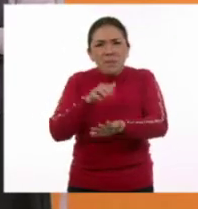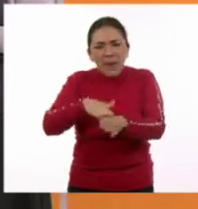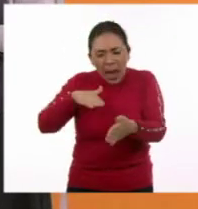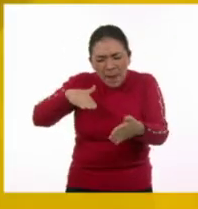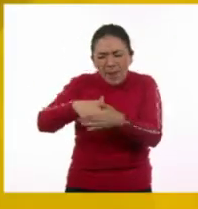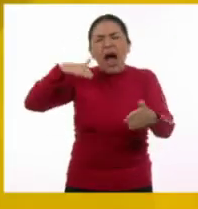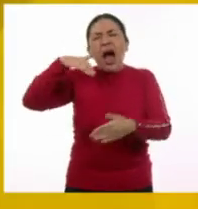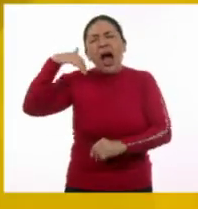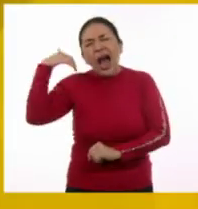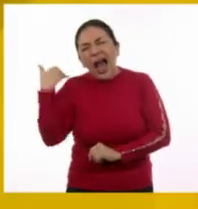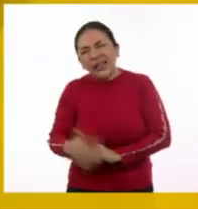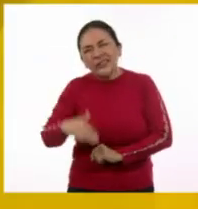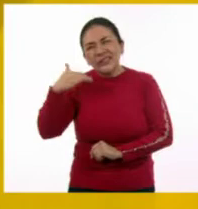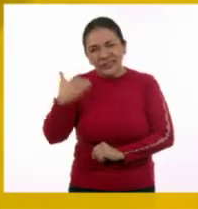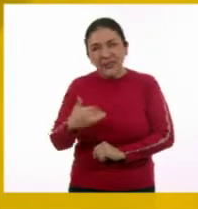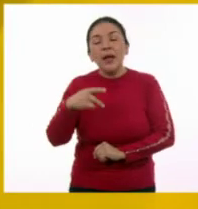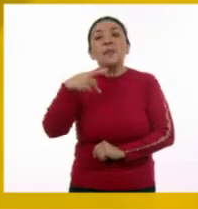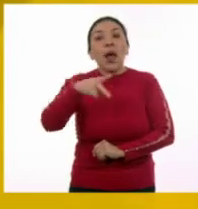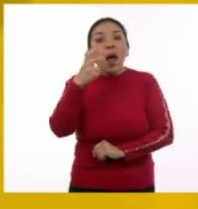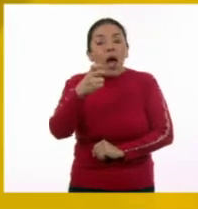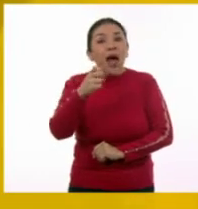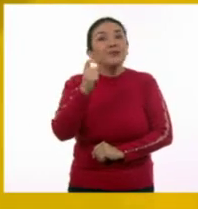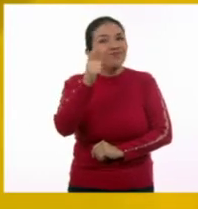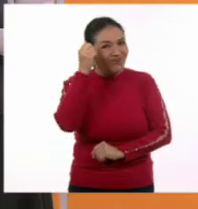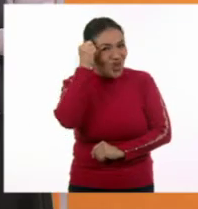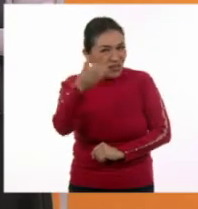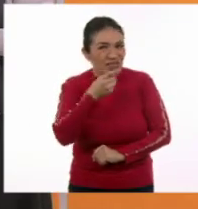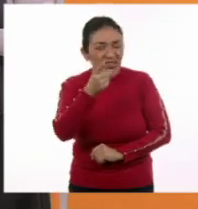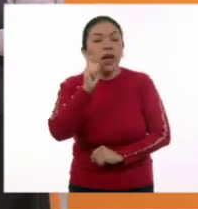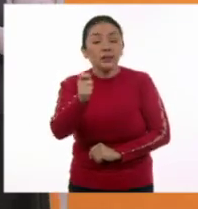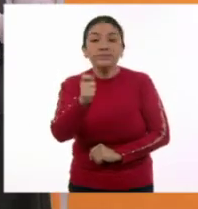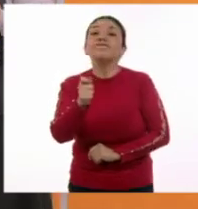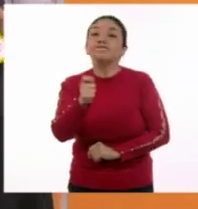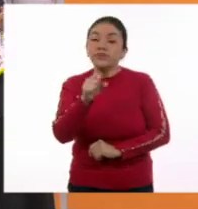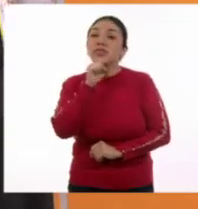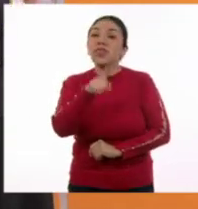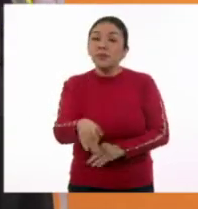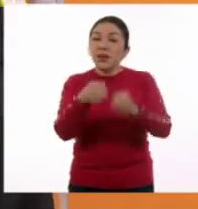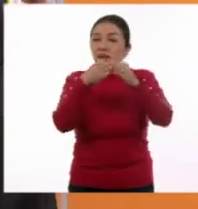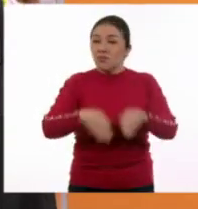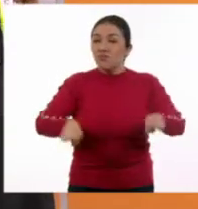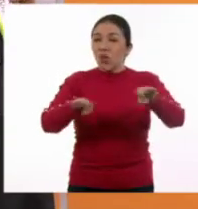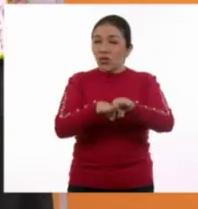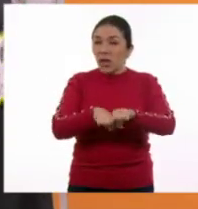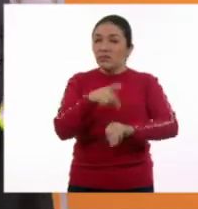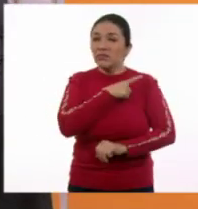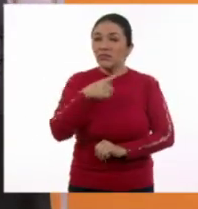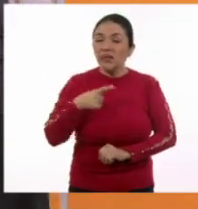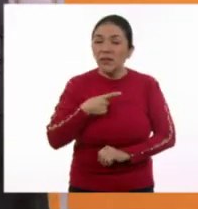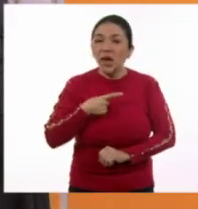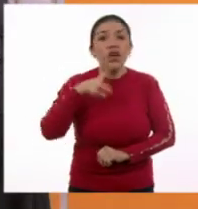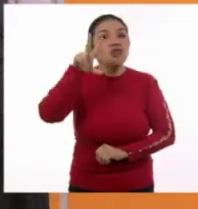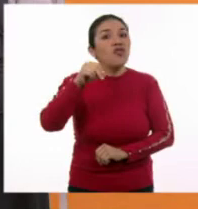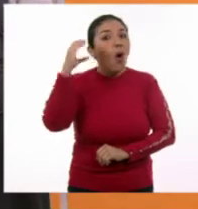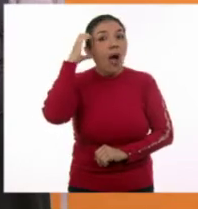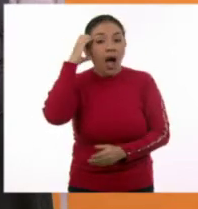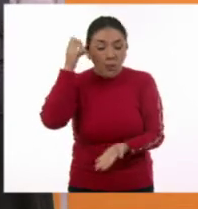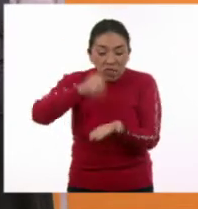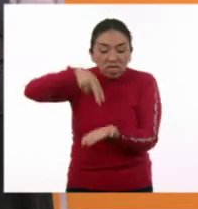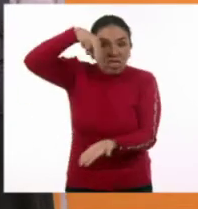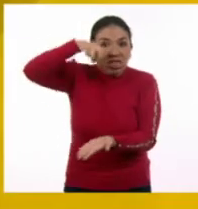del pie pero algo que olvidamos decir es que también es muy importante no saltar en las